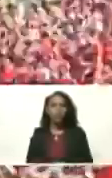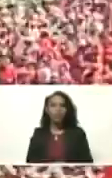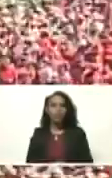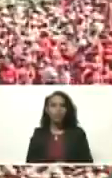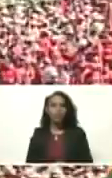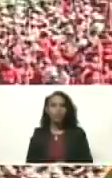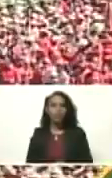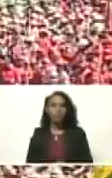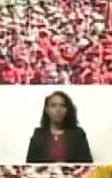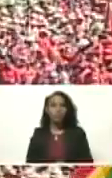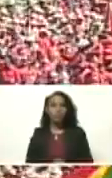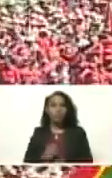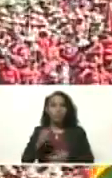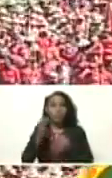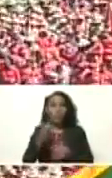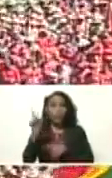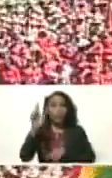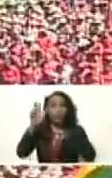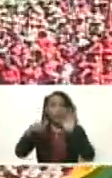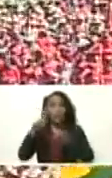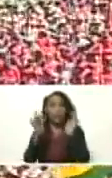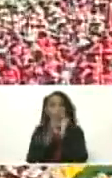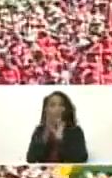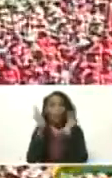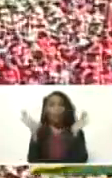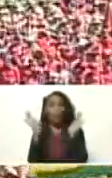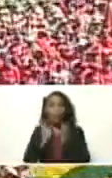Se calcula que ese 13 de abril,